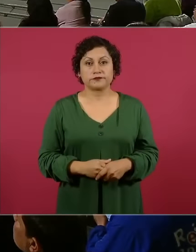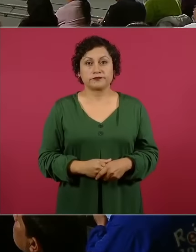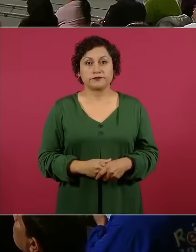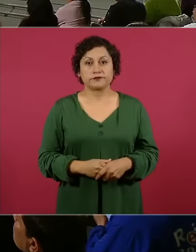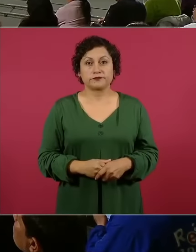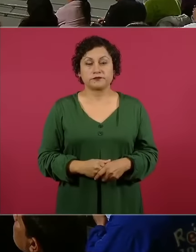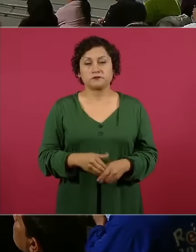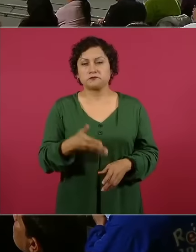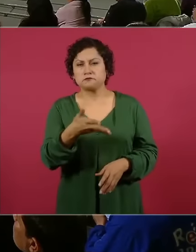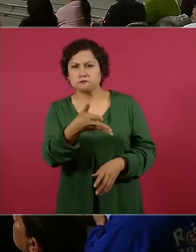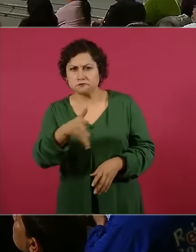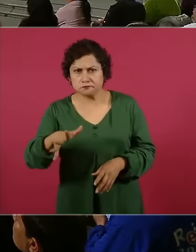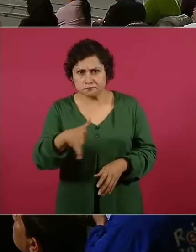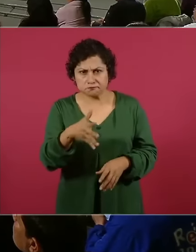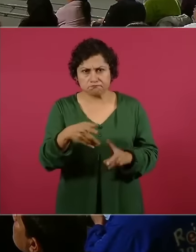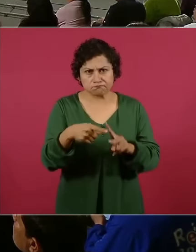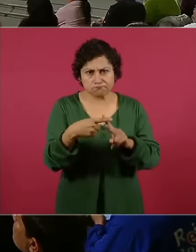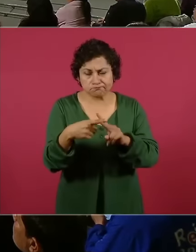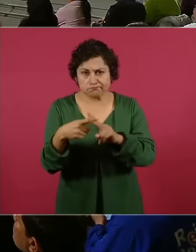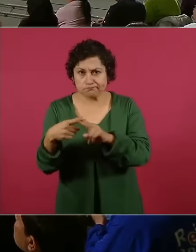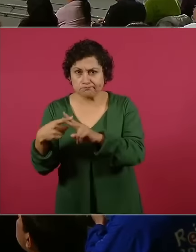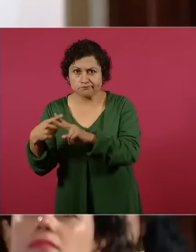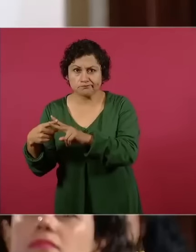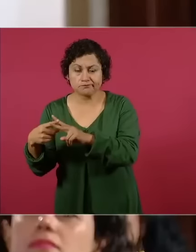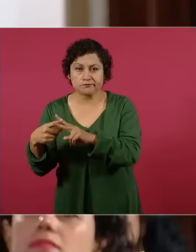En promedio,